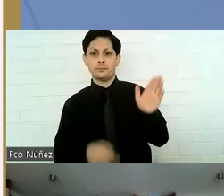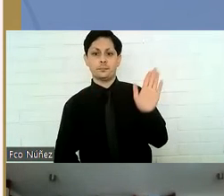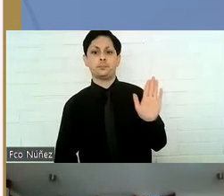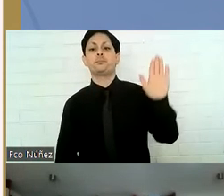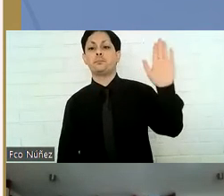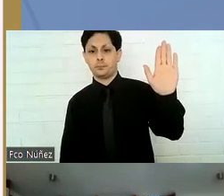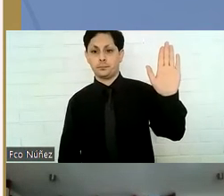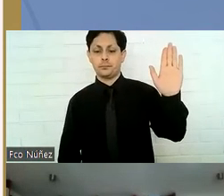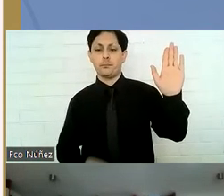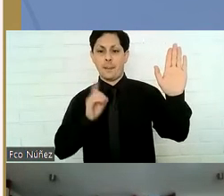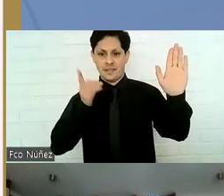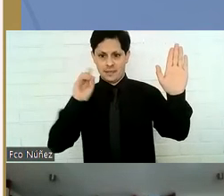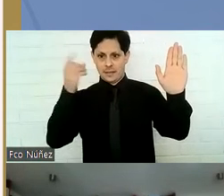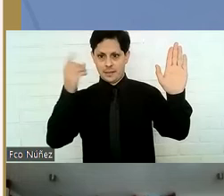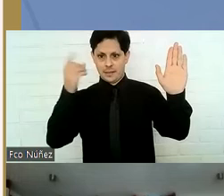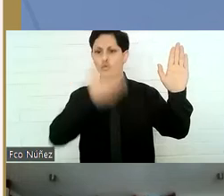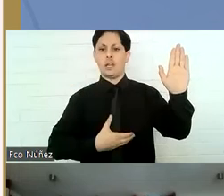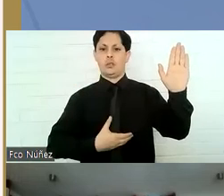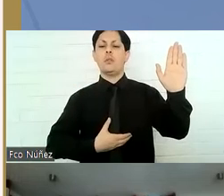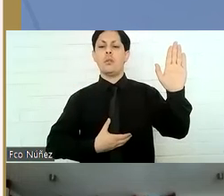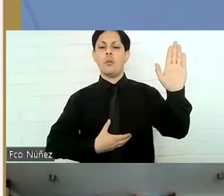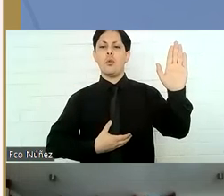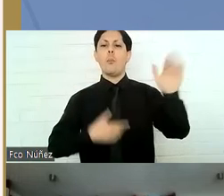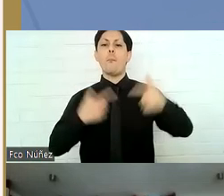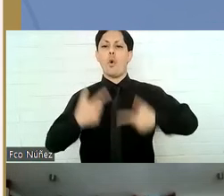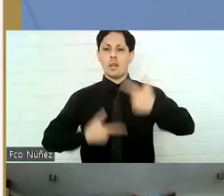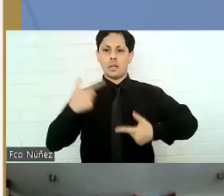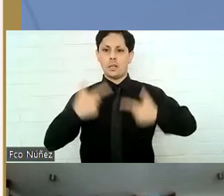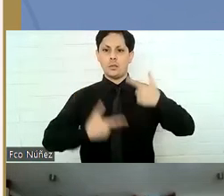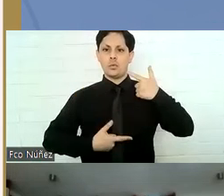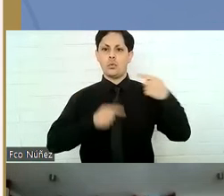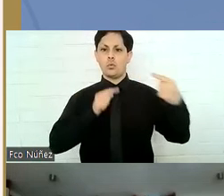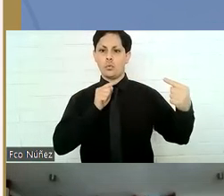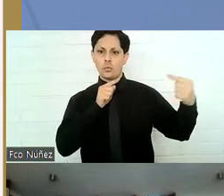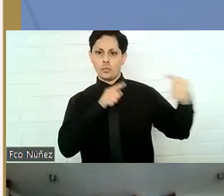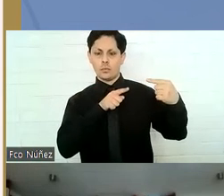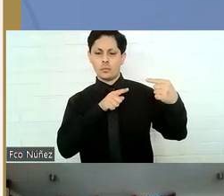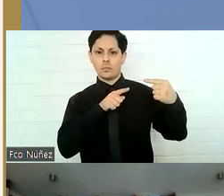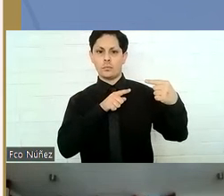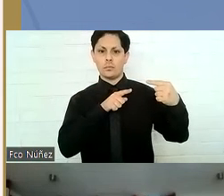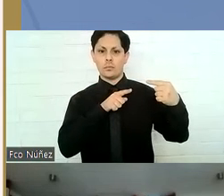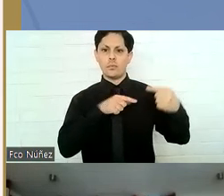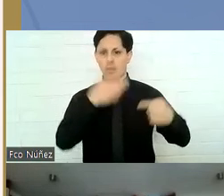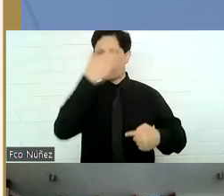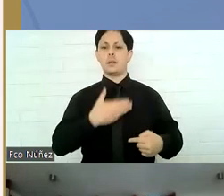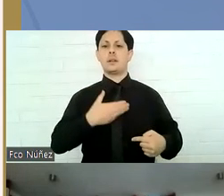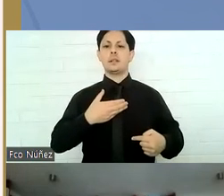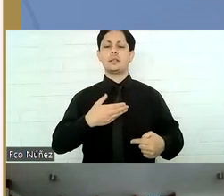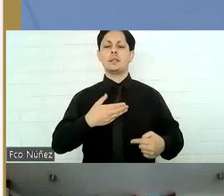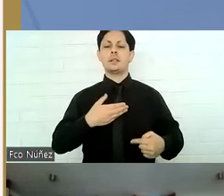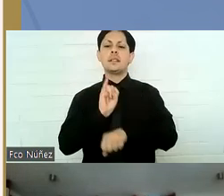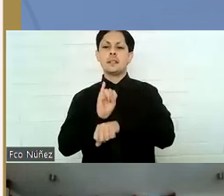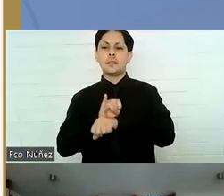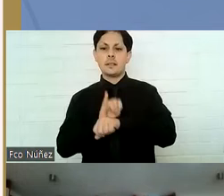sujeto político, interpelador, diríamos, del engranaje institucional.